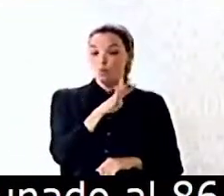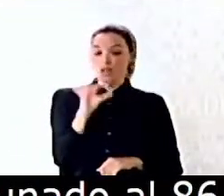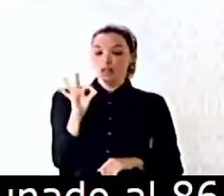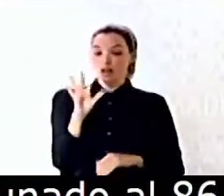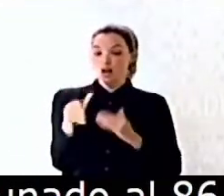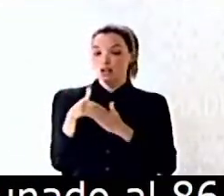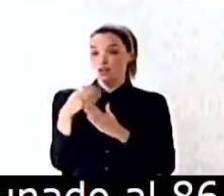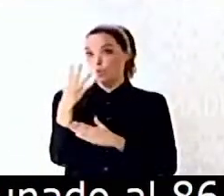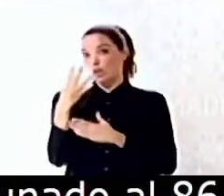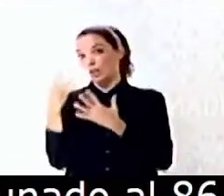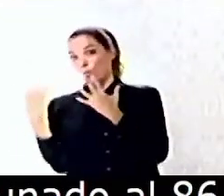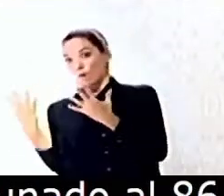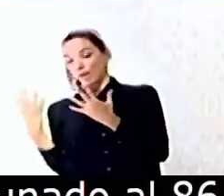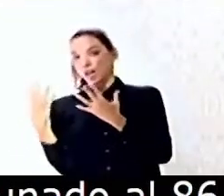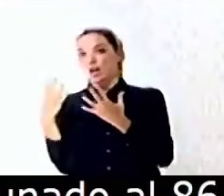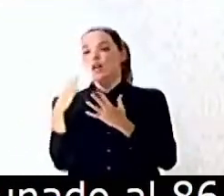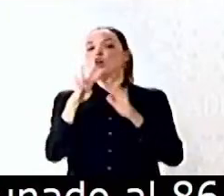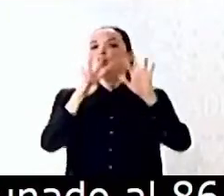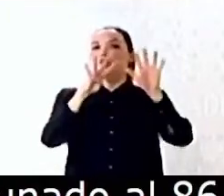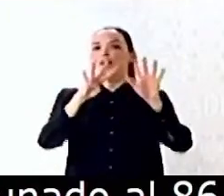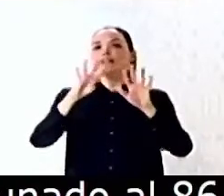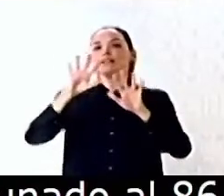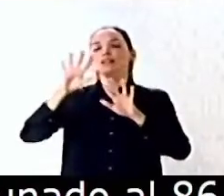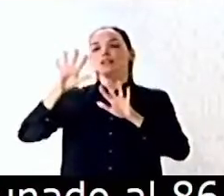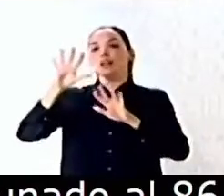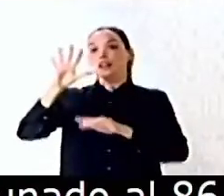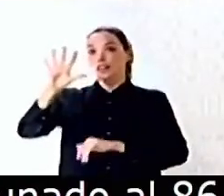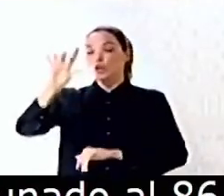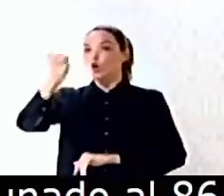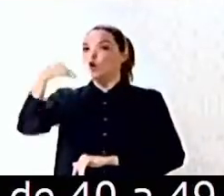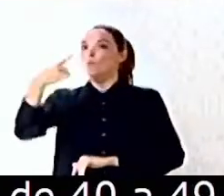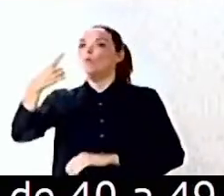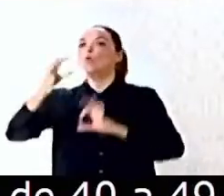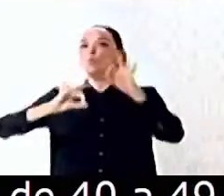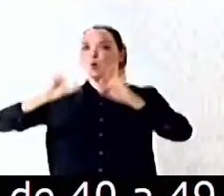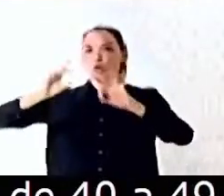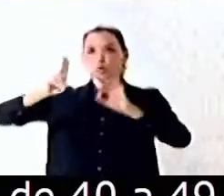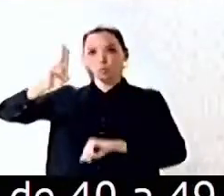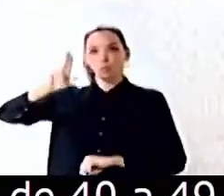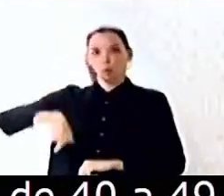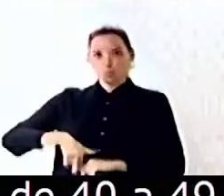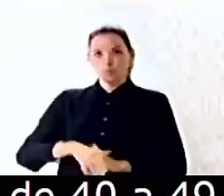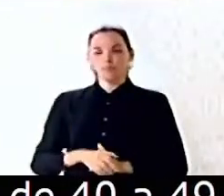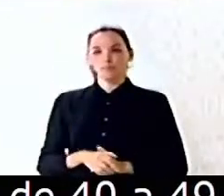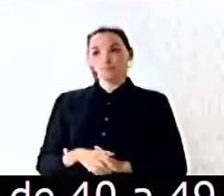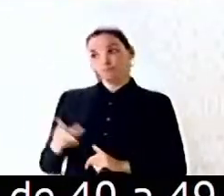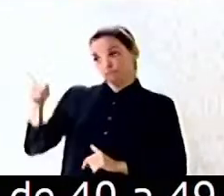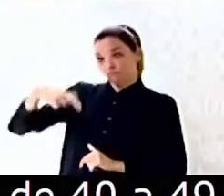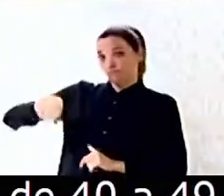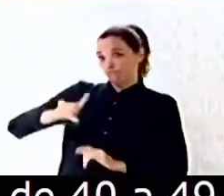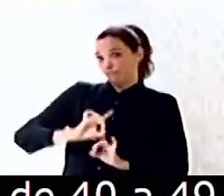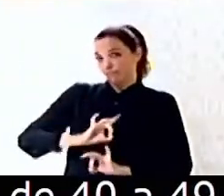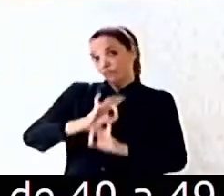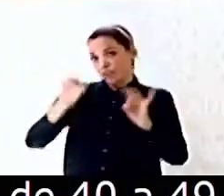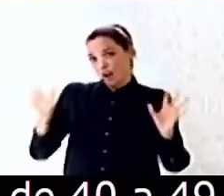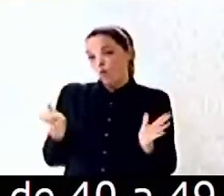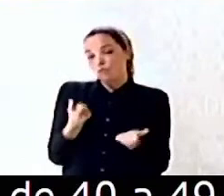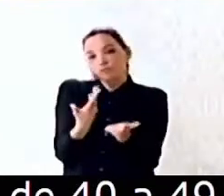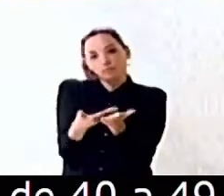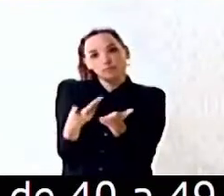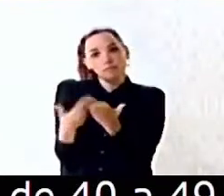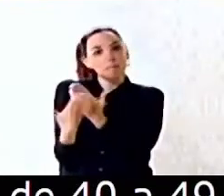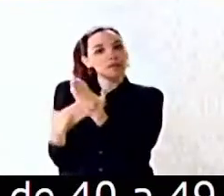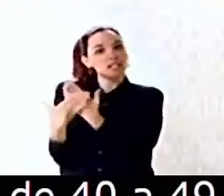años tenemos vacunado al 95,1% de la población. Evidentemente, ustedes encontrarán en los datos del Ministerio